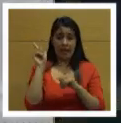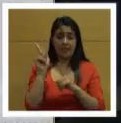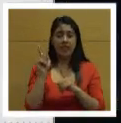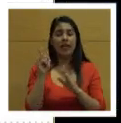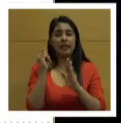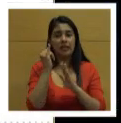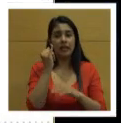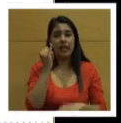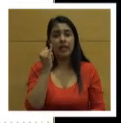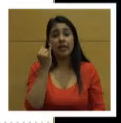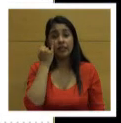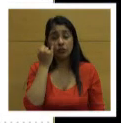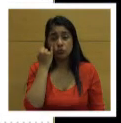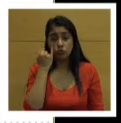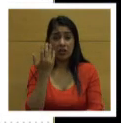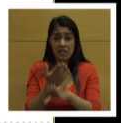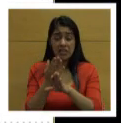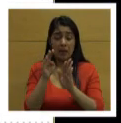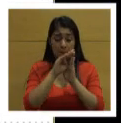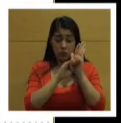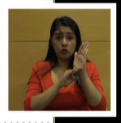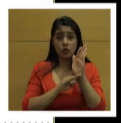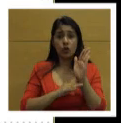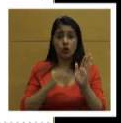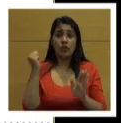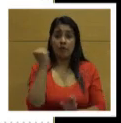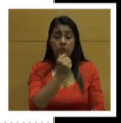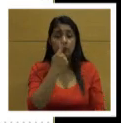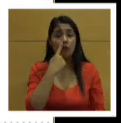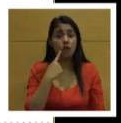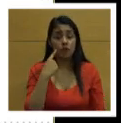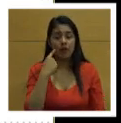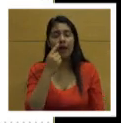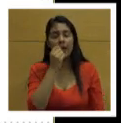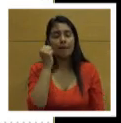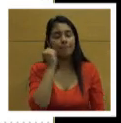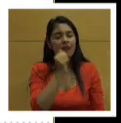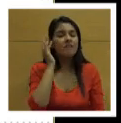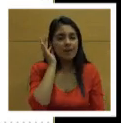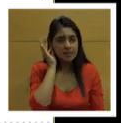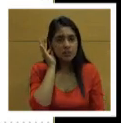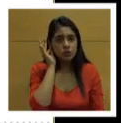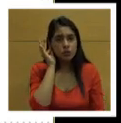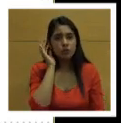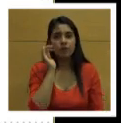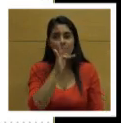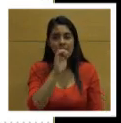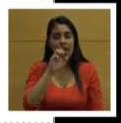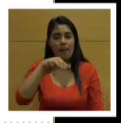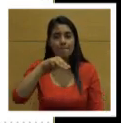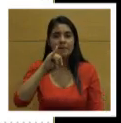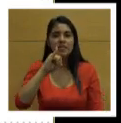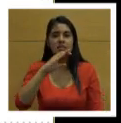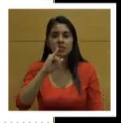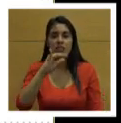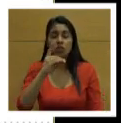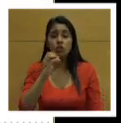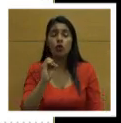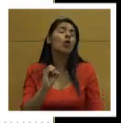alguna manera, componen este protocolo de femicidio. Está encabezado, ¿cierto?, por Carabineros de Chile. En Policía de Investigaciones se agregó el